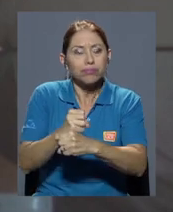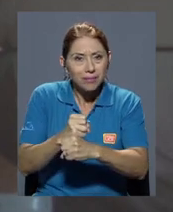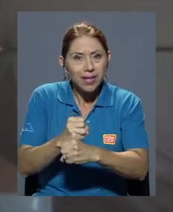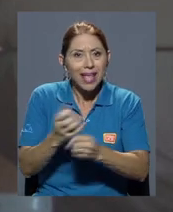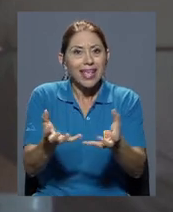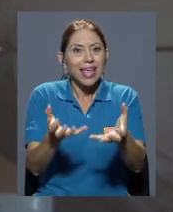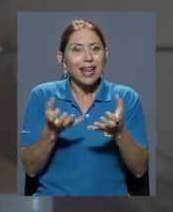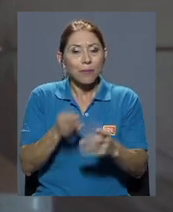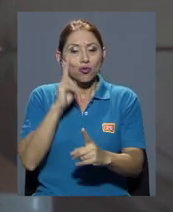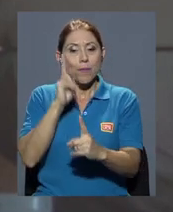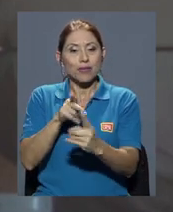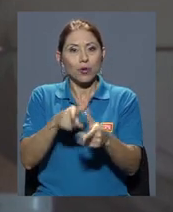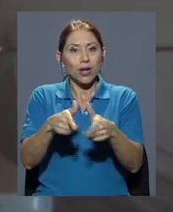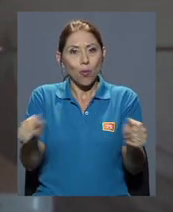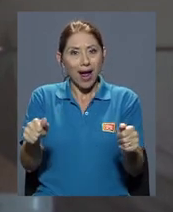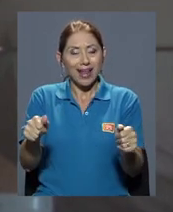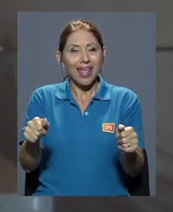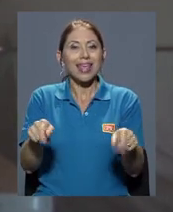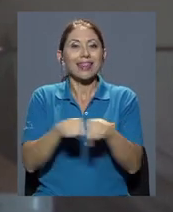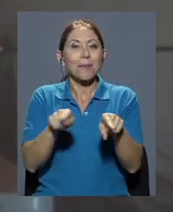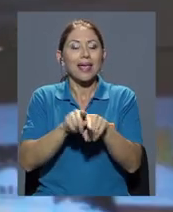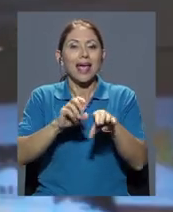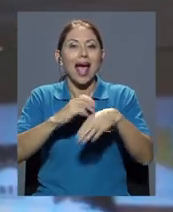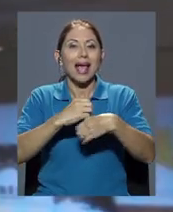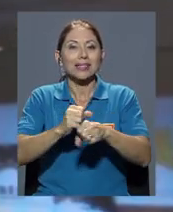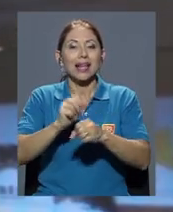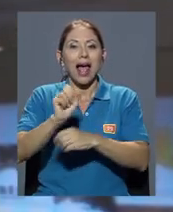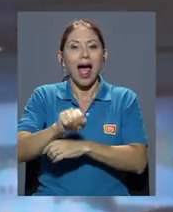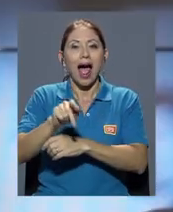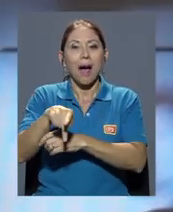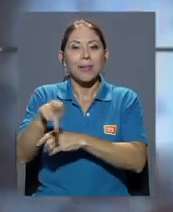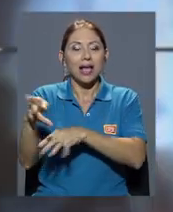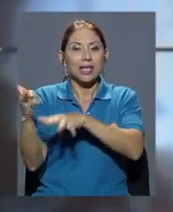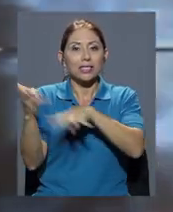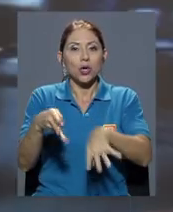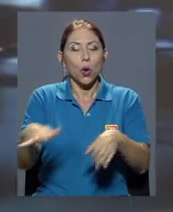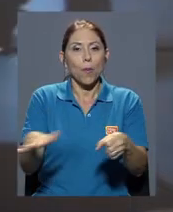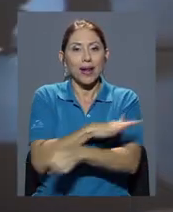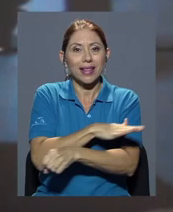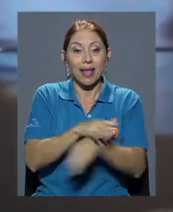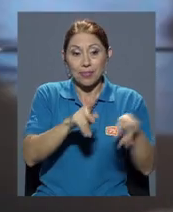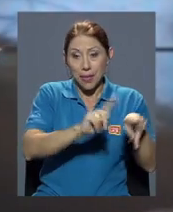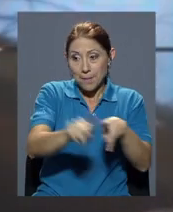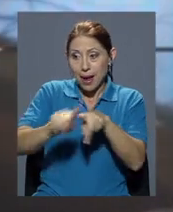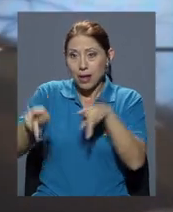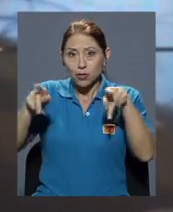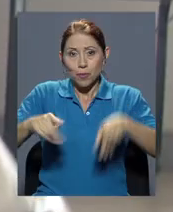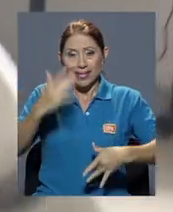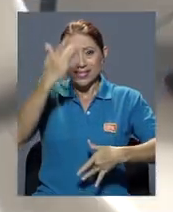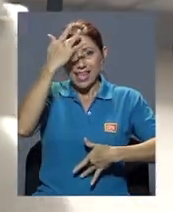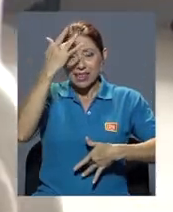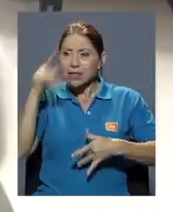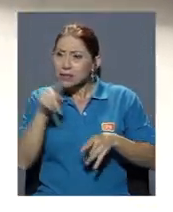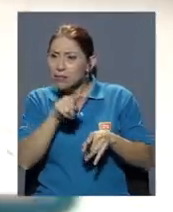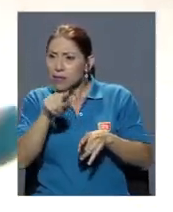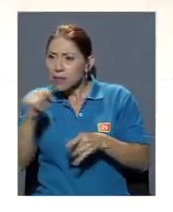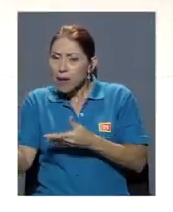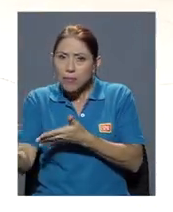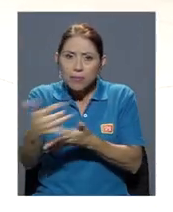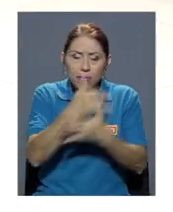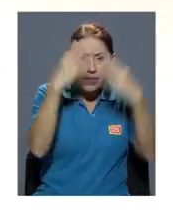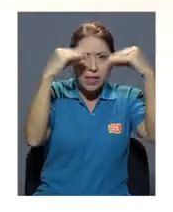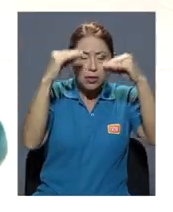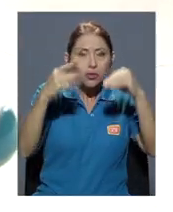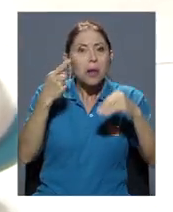utilizar un mismo lenguaje, queremos hacer una aplicación completa, tener a varios pacientes, tomar los datos y ver si es posible entonces controlarlos de